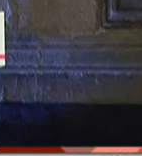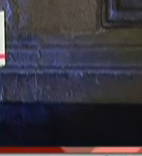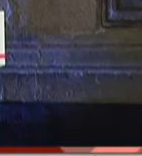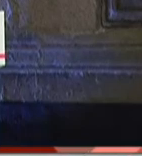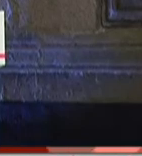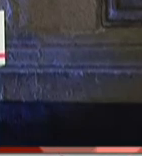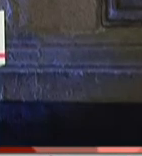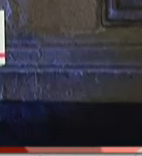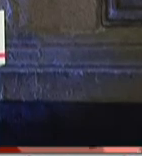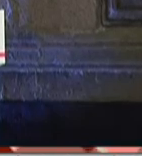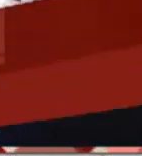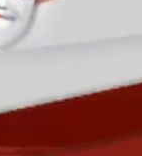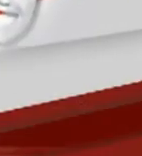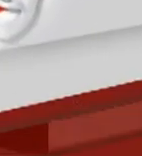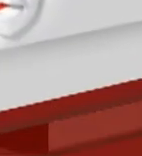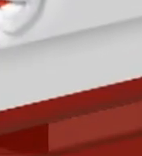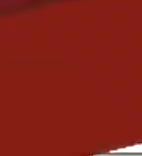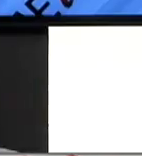nuestra identidad.